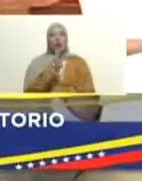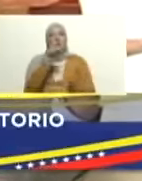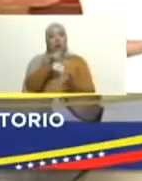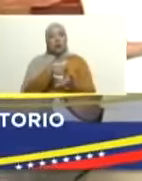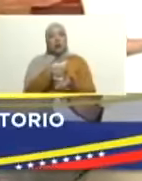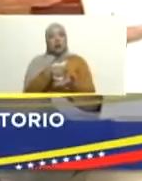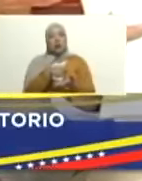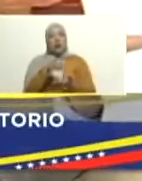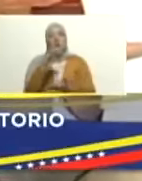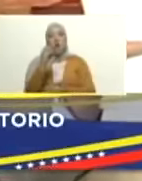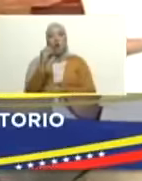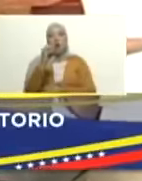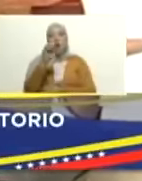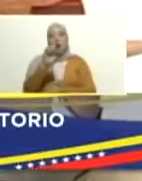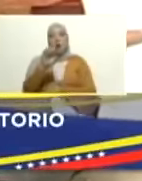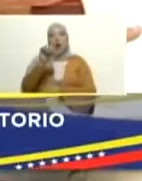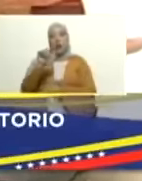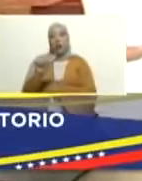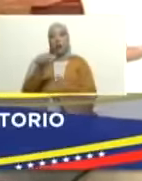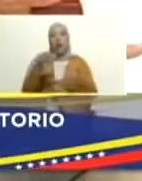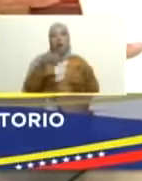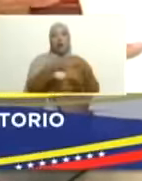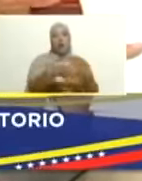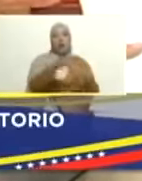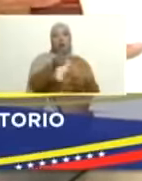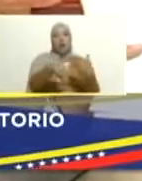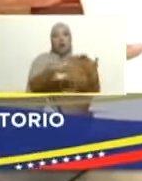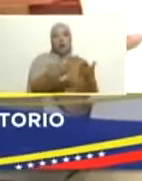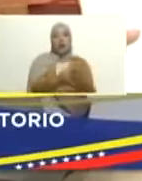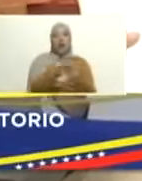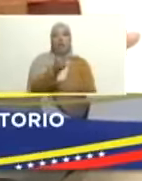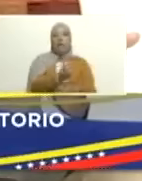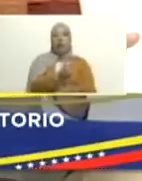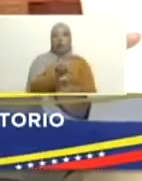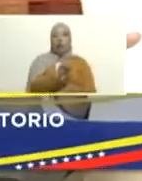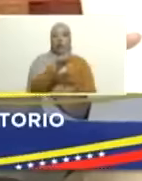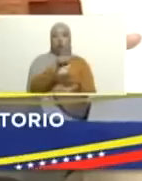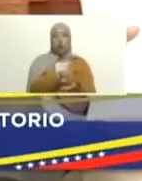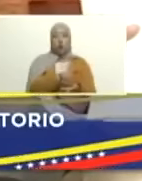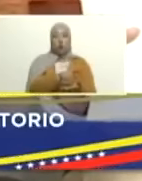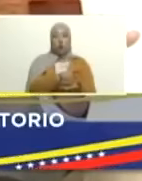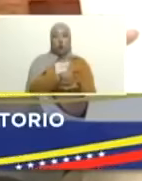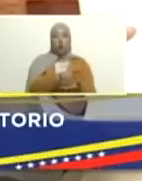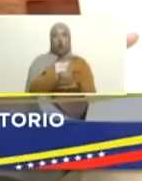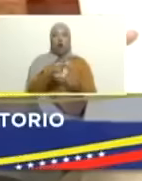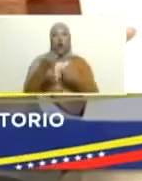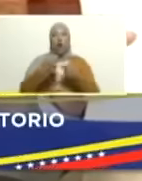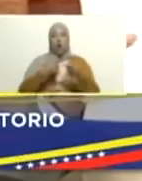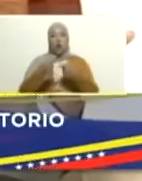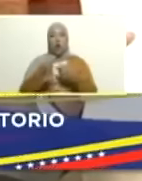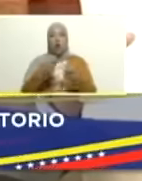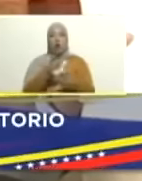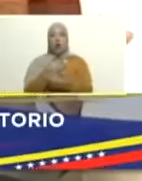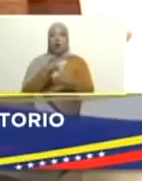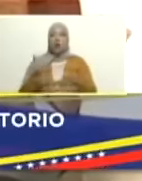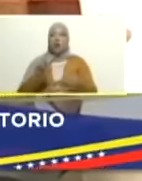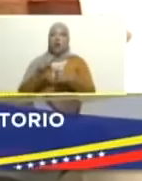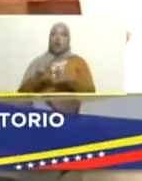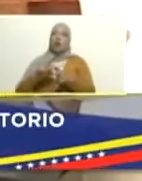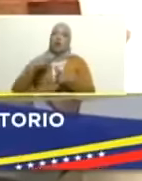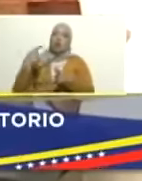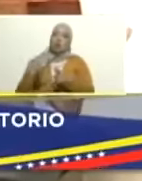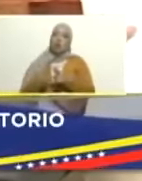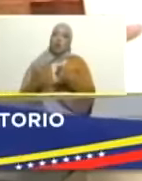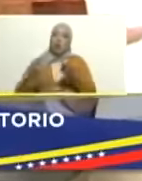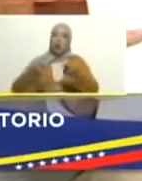de la OEA, del Centro Carter en Venezuela, con la Coordinadora Democrática, entonces